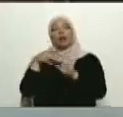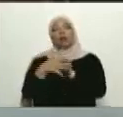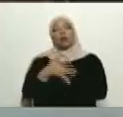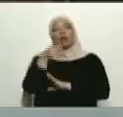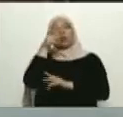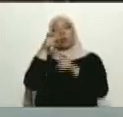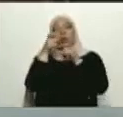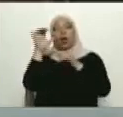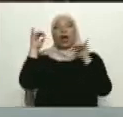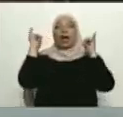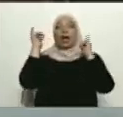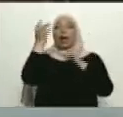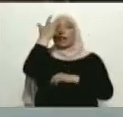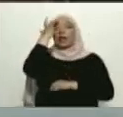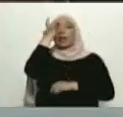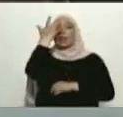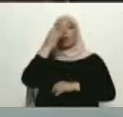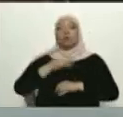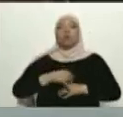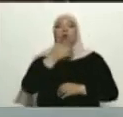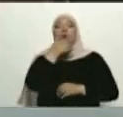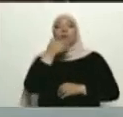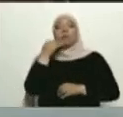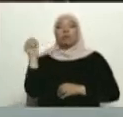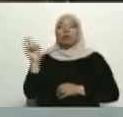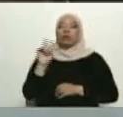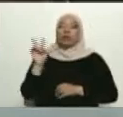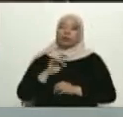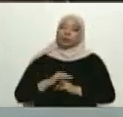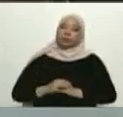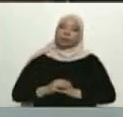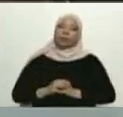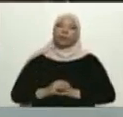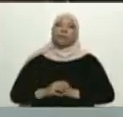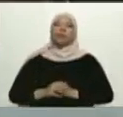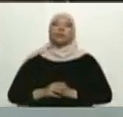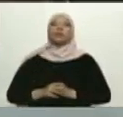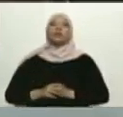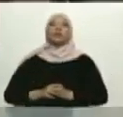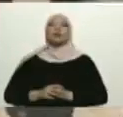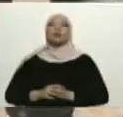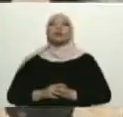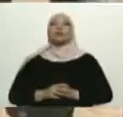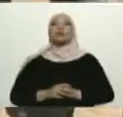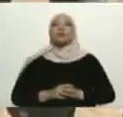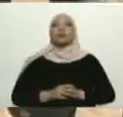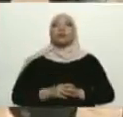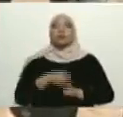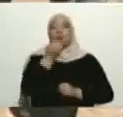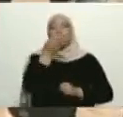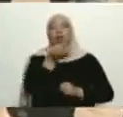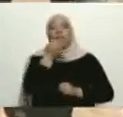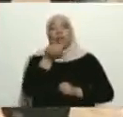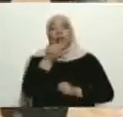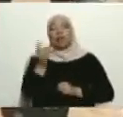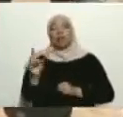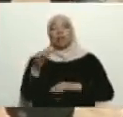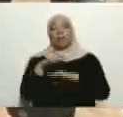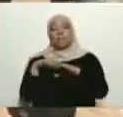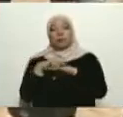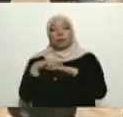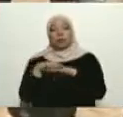estos carnavales que han sido uno de los mejores que ha tenido Venezuela Así es muy buenas tardes Soy la vicepresidenta compañeros ministros